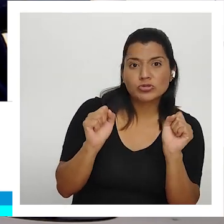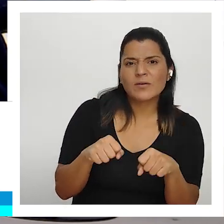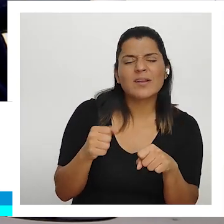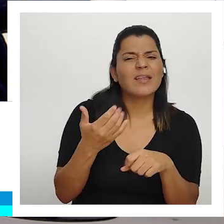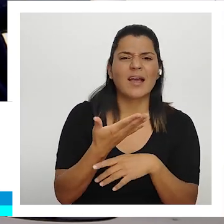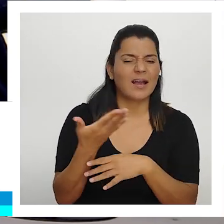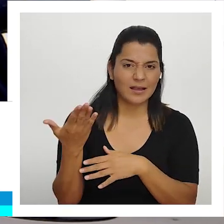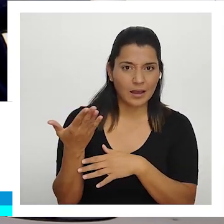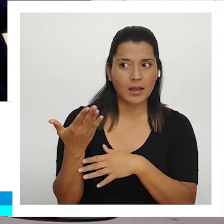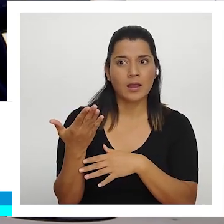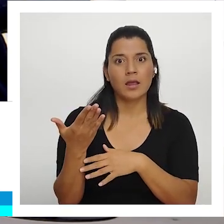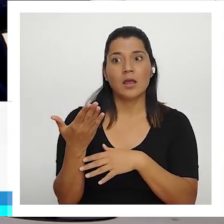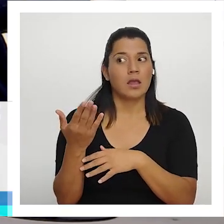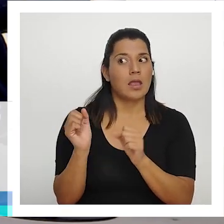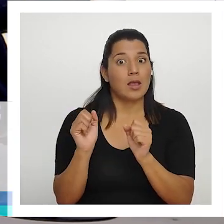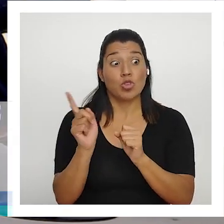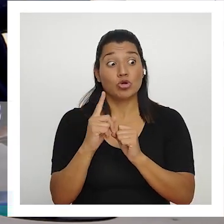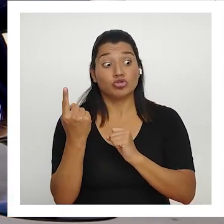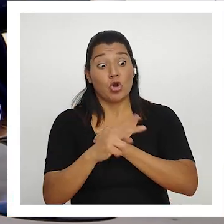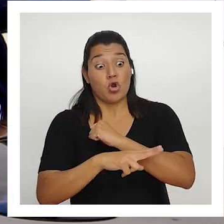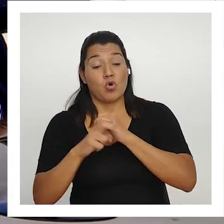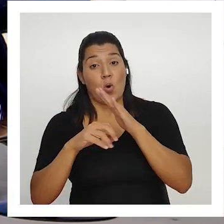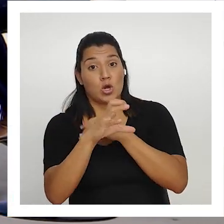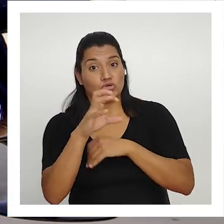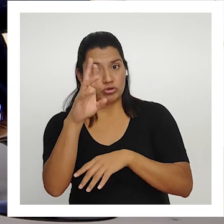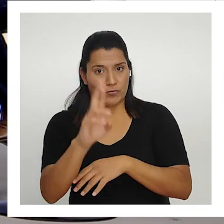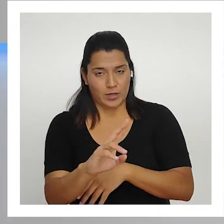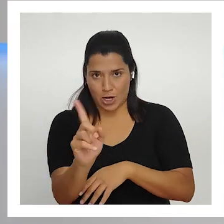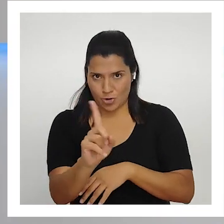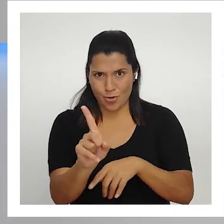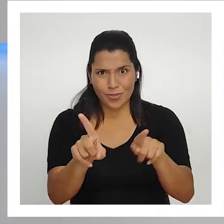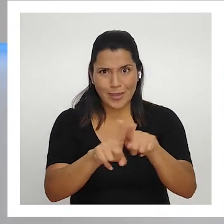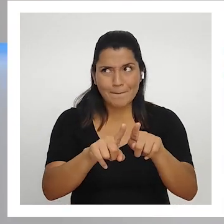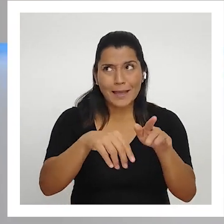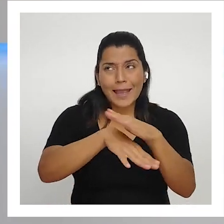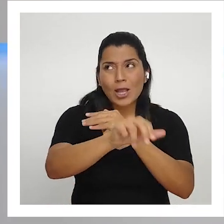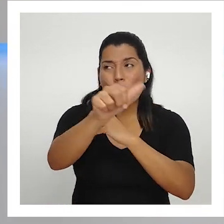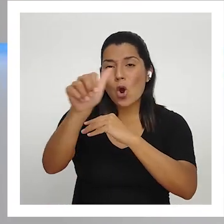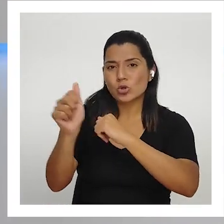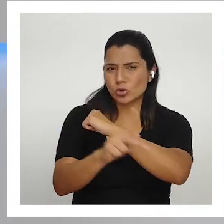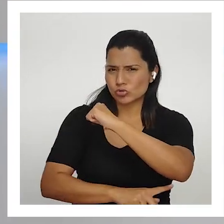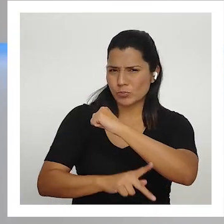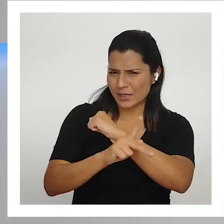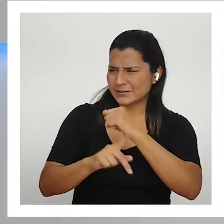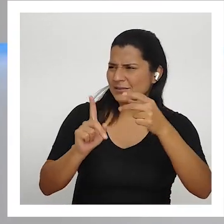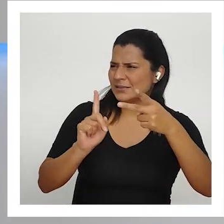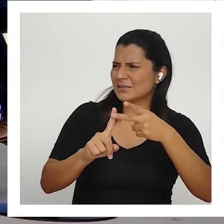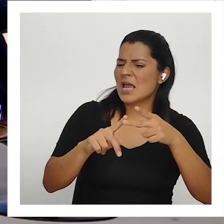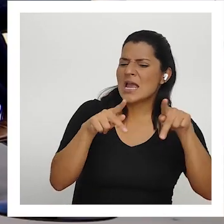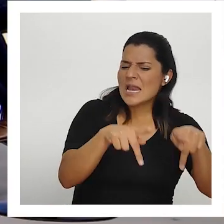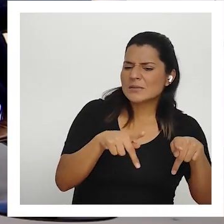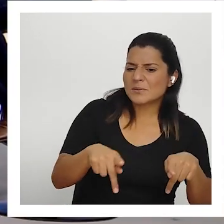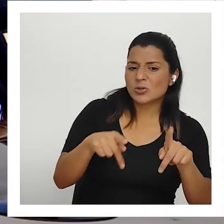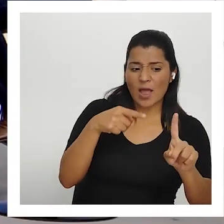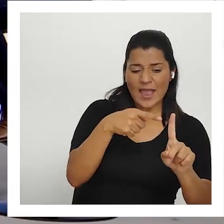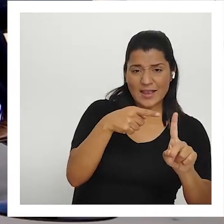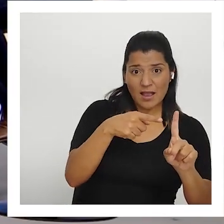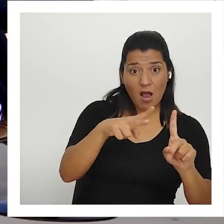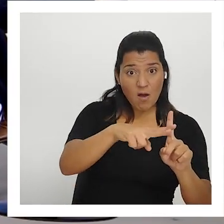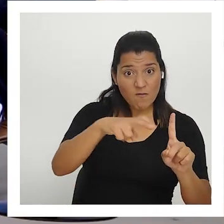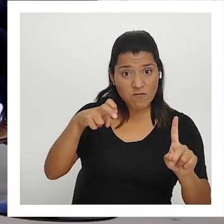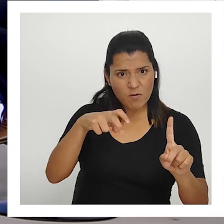en Estados Unidos y para eso estamos con don Esteban Aguilar, él es coordinador de la Fiscalía de Cibercrimen. Esteban, quedamos en las